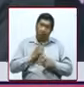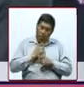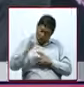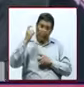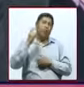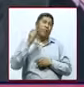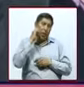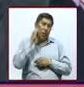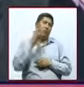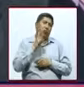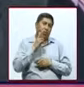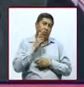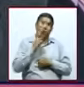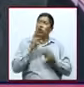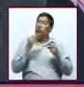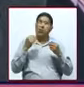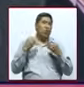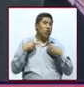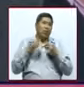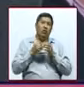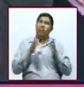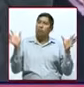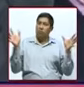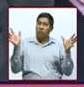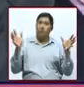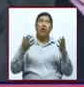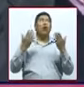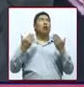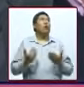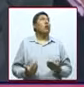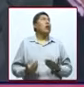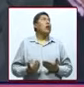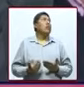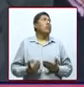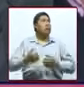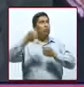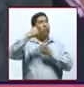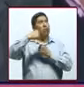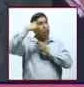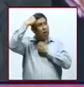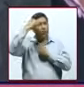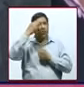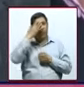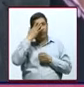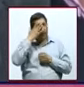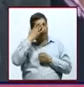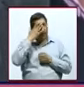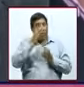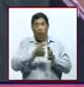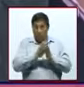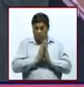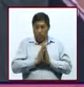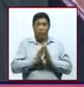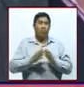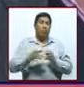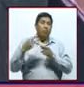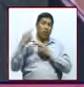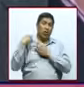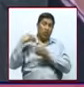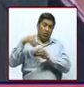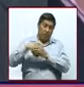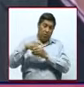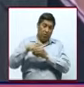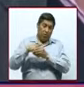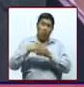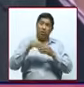ni el pacto de unidad a nivel nacional que lo respaldaría. Bueno, ahorita en este momento el MAS y PCP lo que tiene que hacer es pedir al órgano electoral el